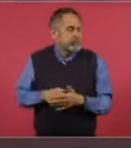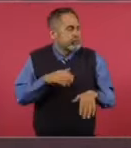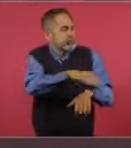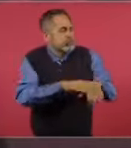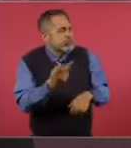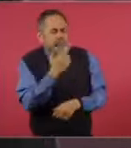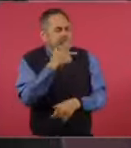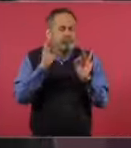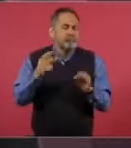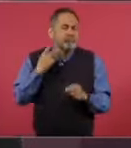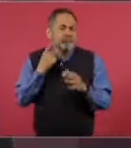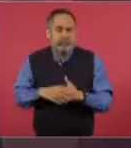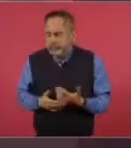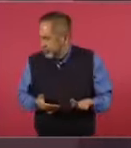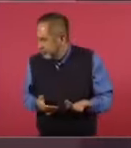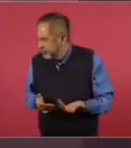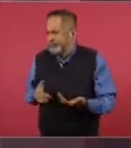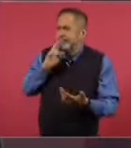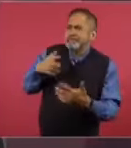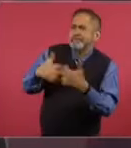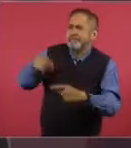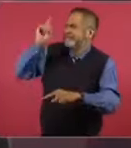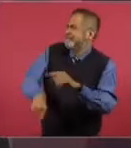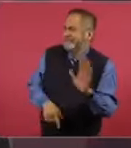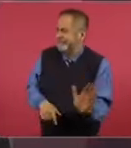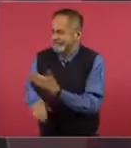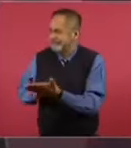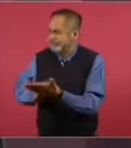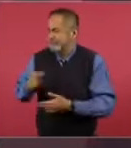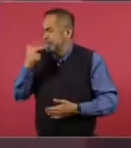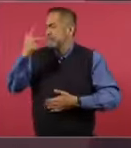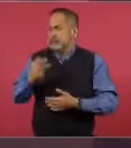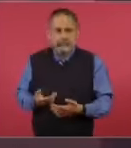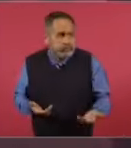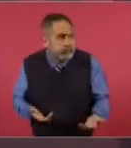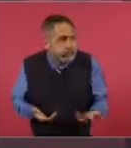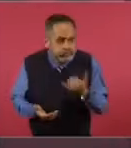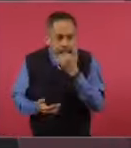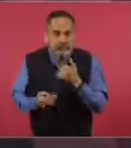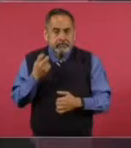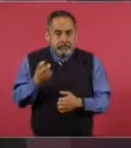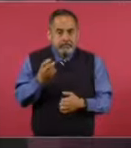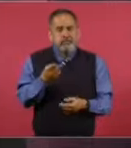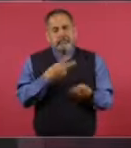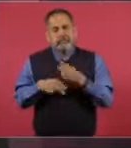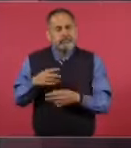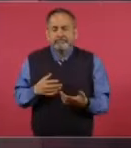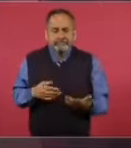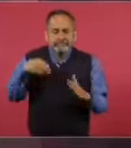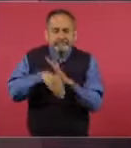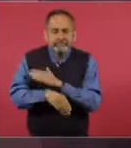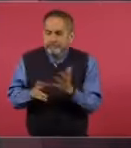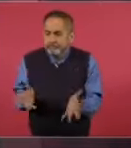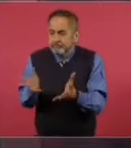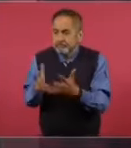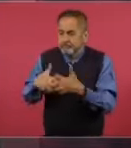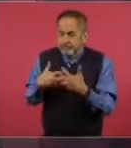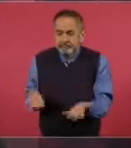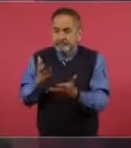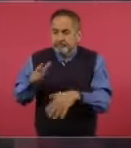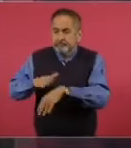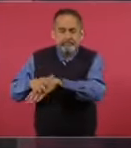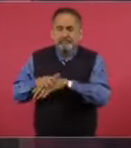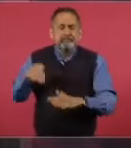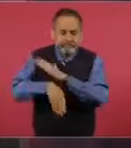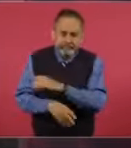y contestó, la que no existe. Y desde entonces se dejó de fomentar la política